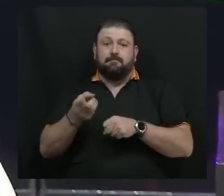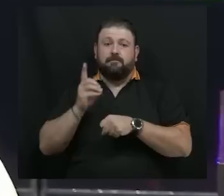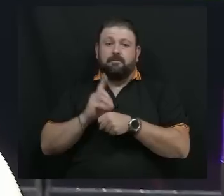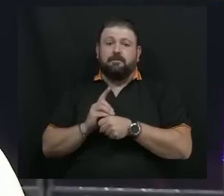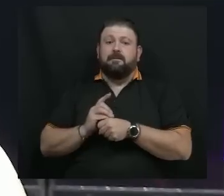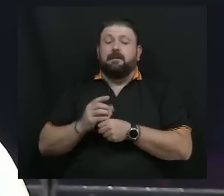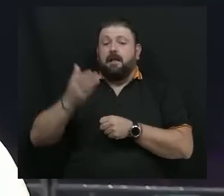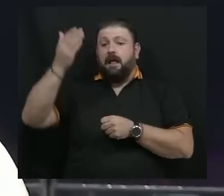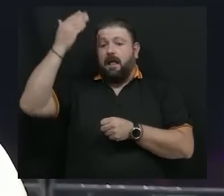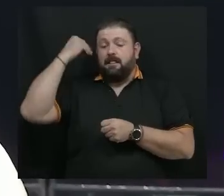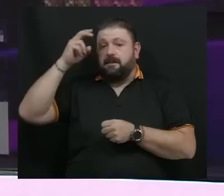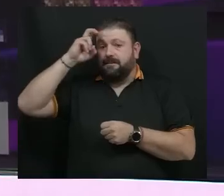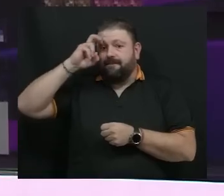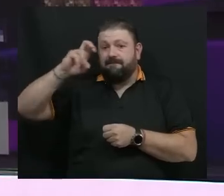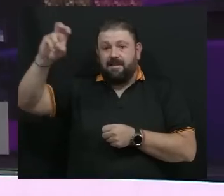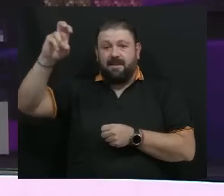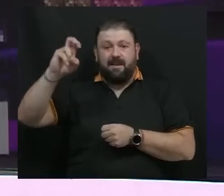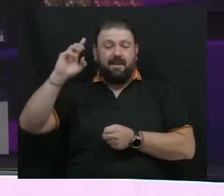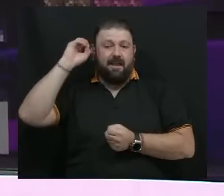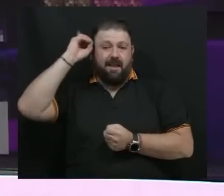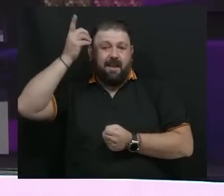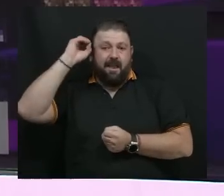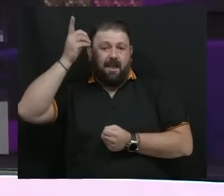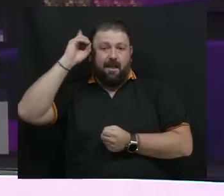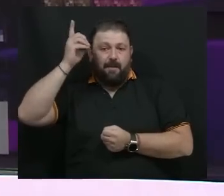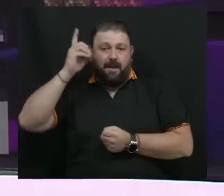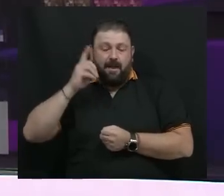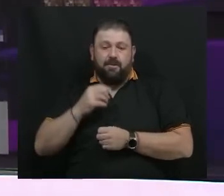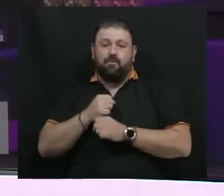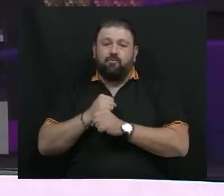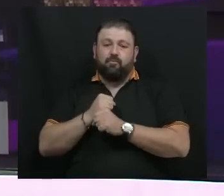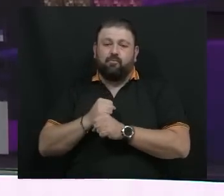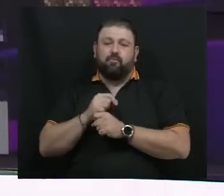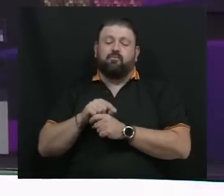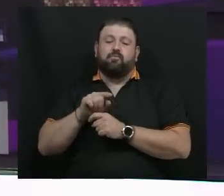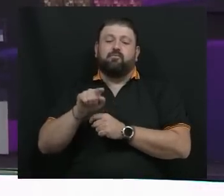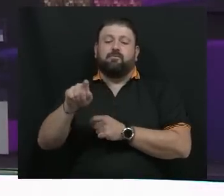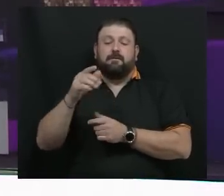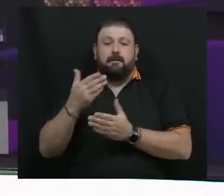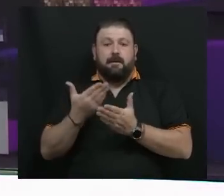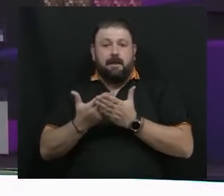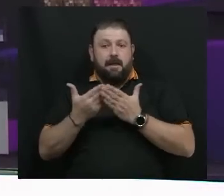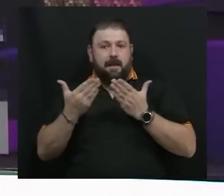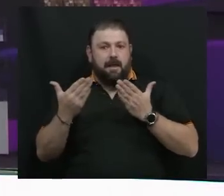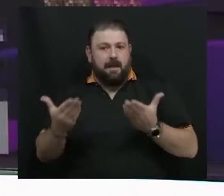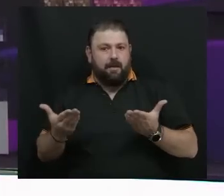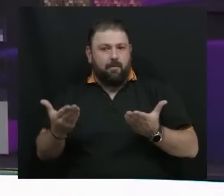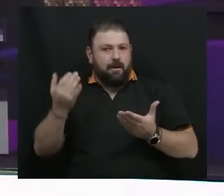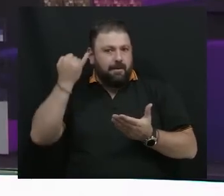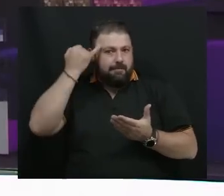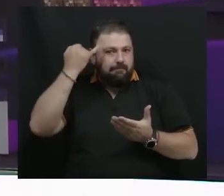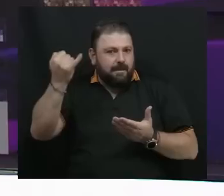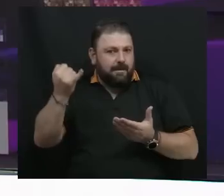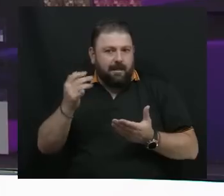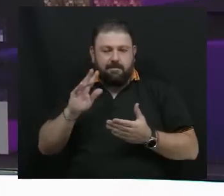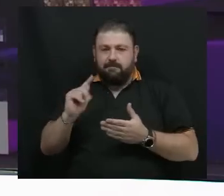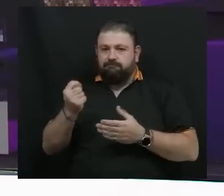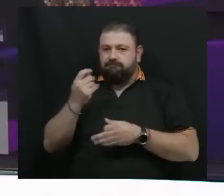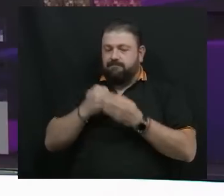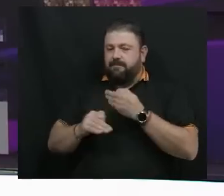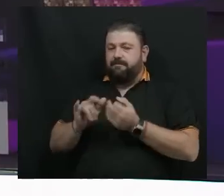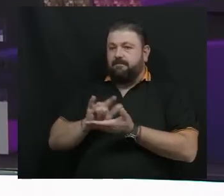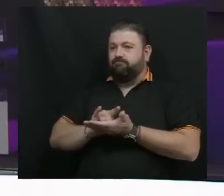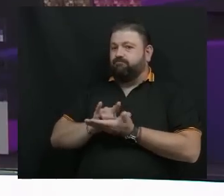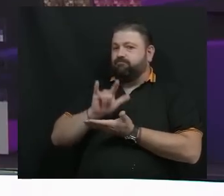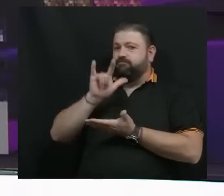minutos, en un avión, ¿sí? Hace poquito estuvimos en Japón, al otro lado del mundo. muchas horas de vuelo, 14 horas de